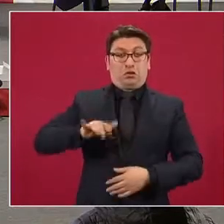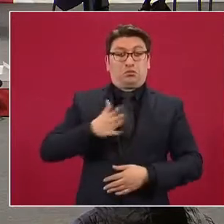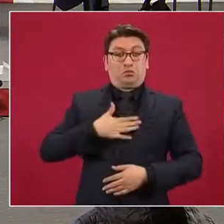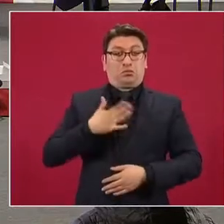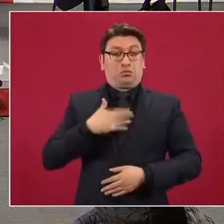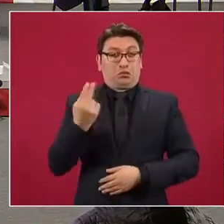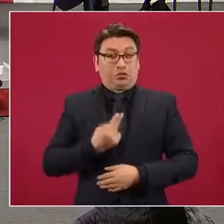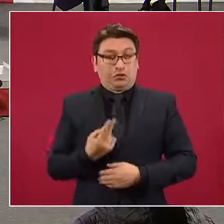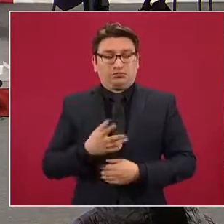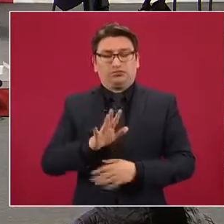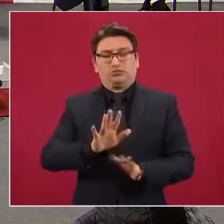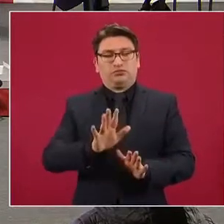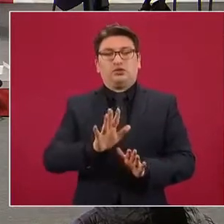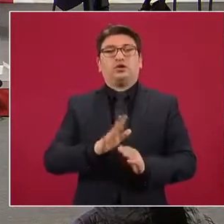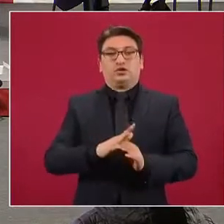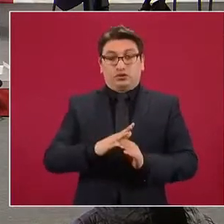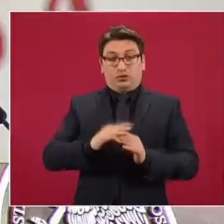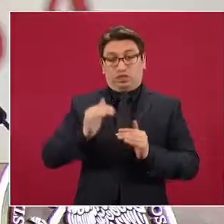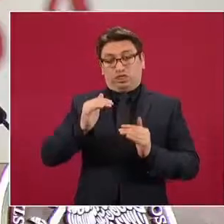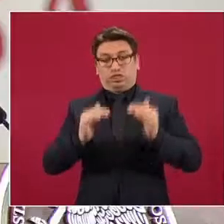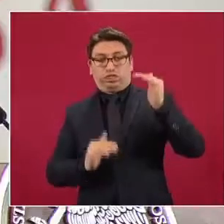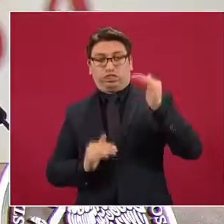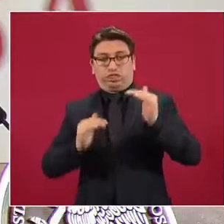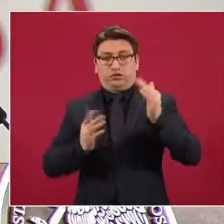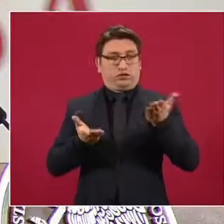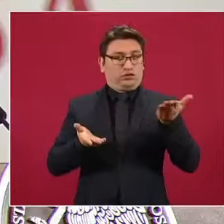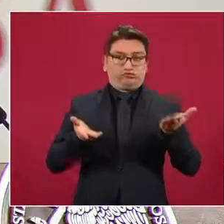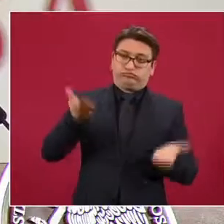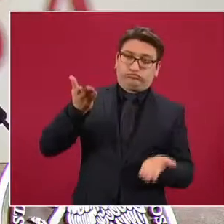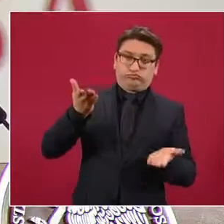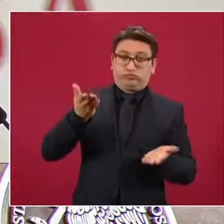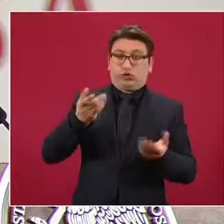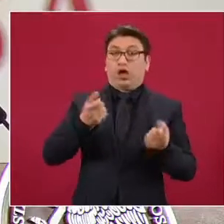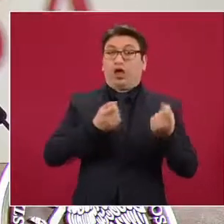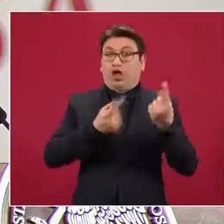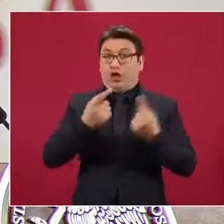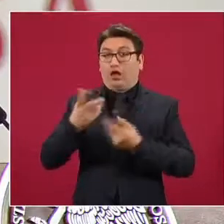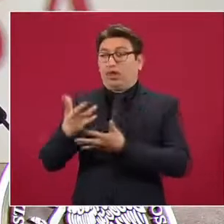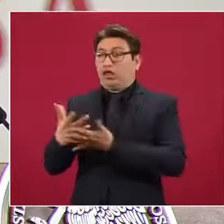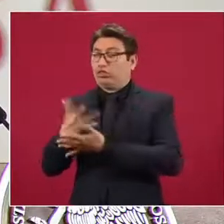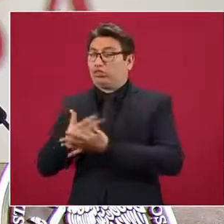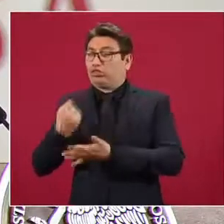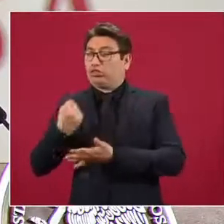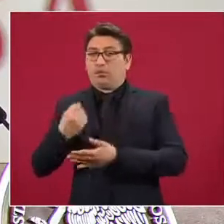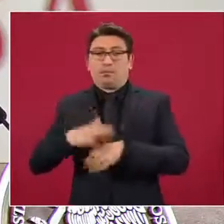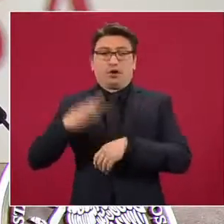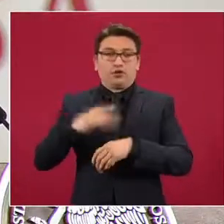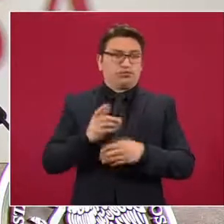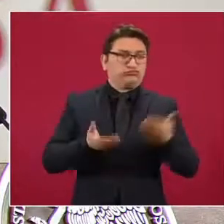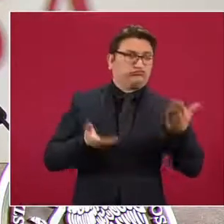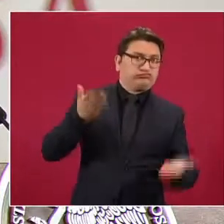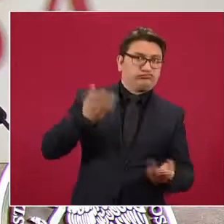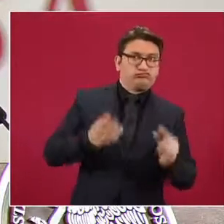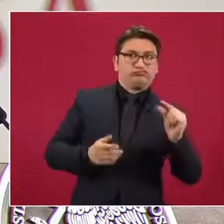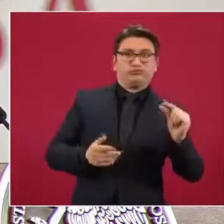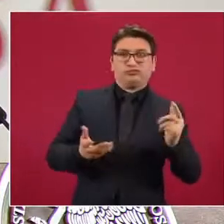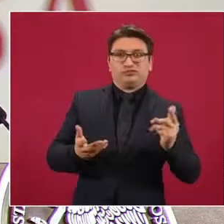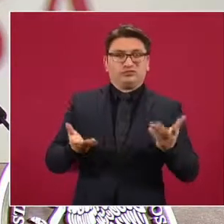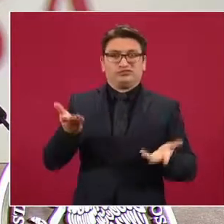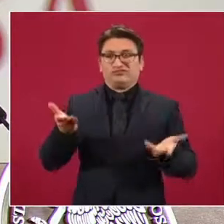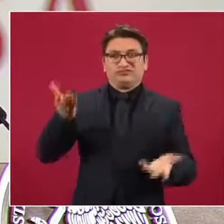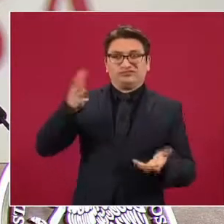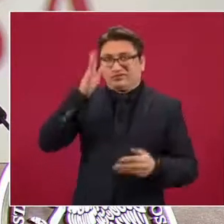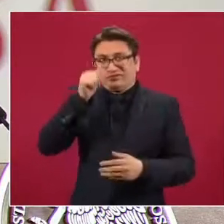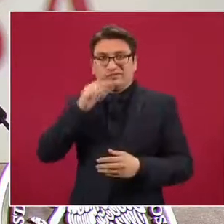convenios desequilibrados, suculentos para unos e injustos para otros, no suelen durar mucho porque no resuelven